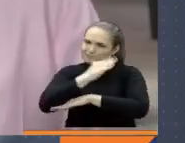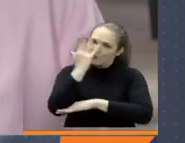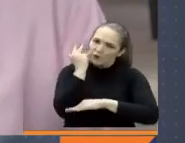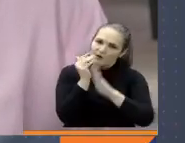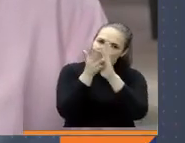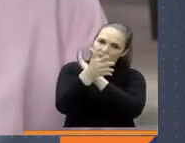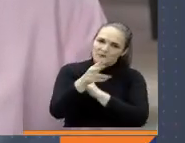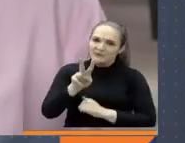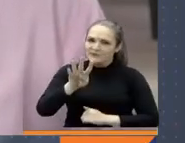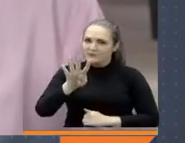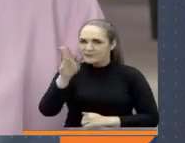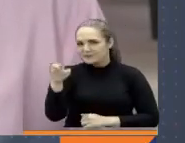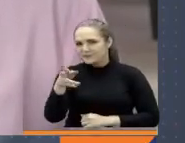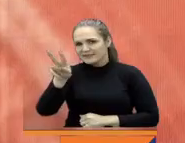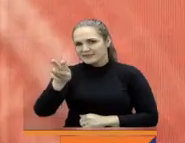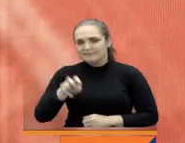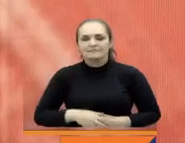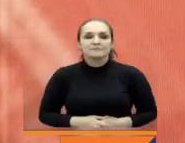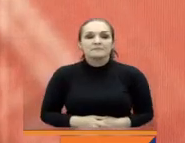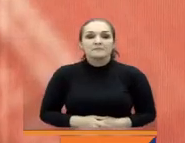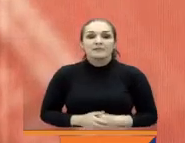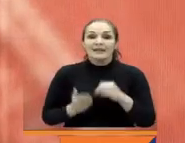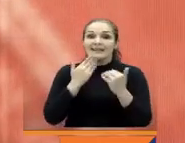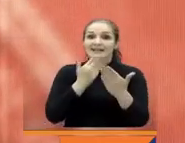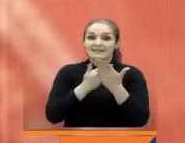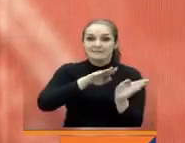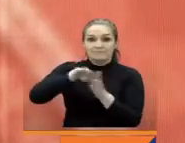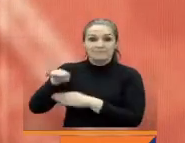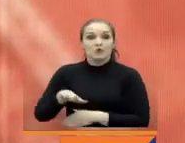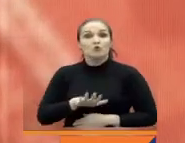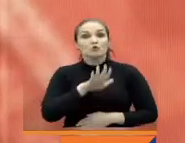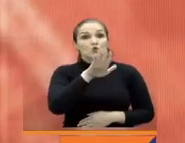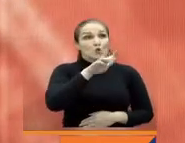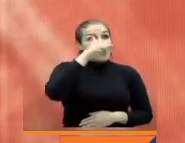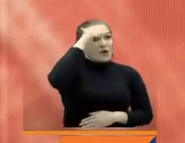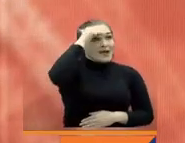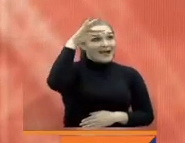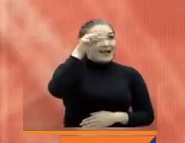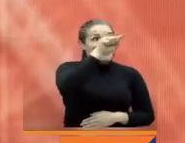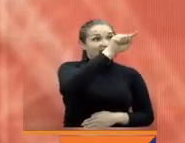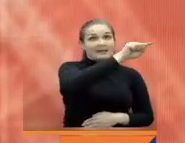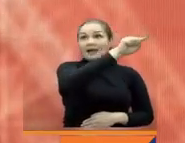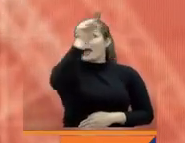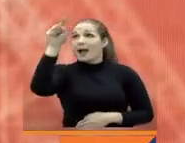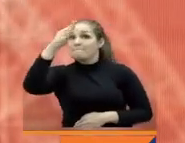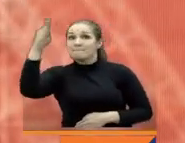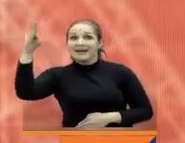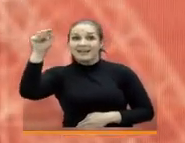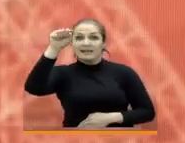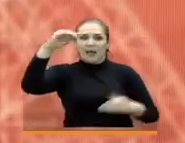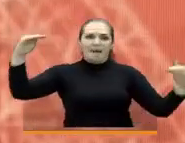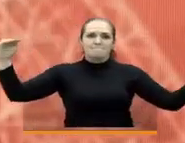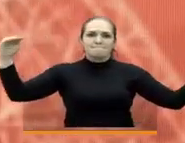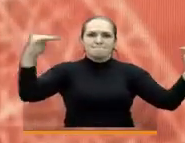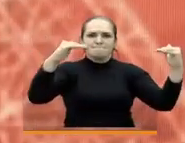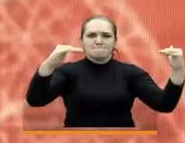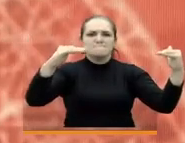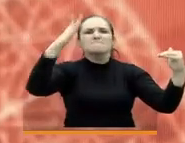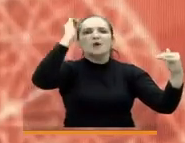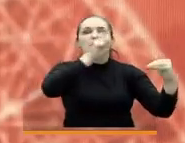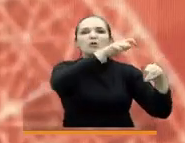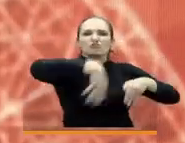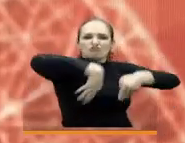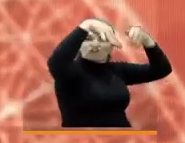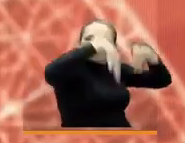24/7. Gracias, Carlos. A esta hora, la vía Cartagena-Barranquilla está bloqueada por habitantes de diferentes municipios aledaños a La Heroica, quienes exigen